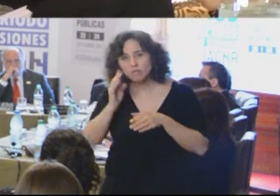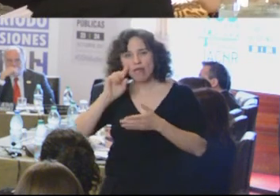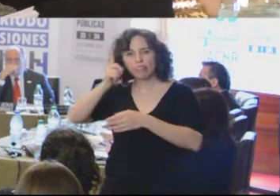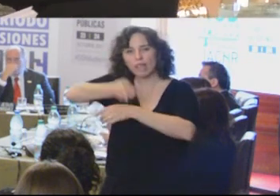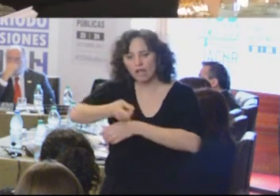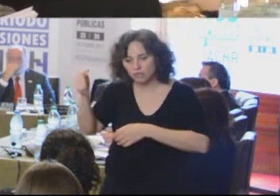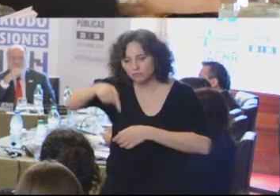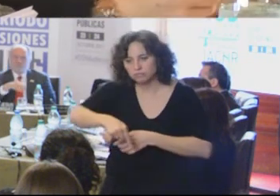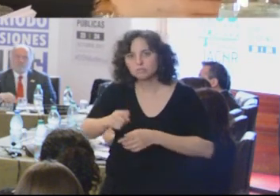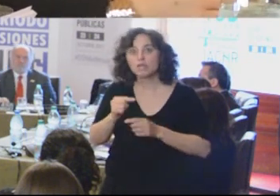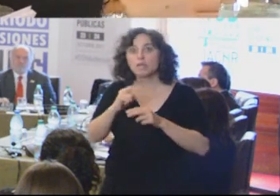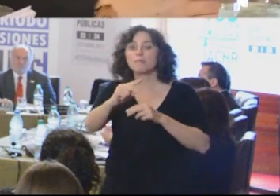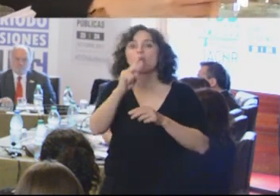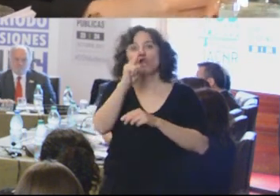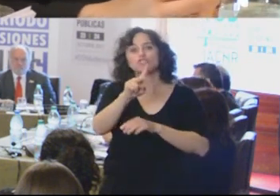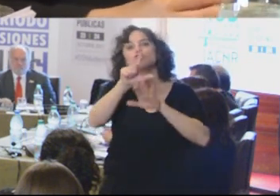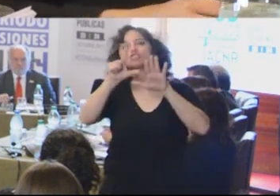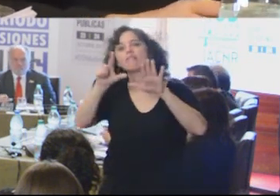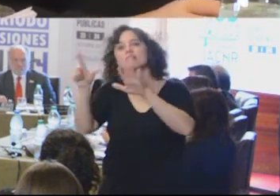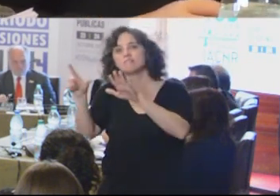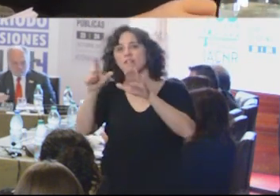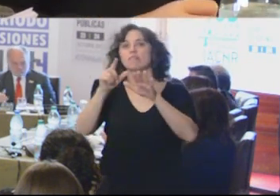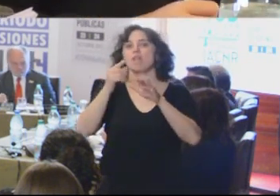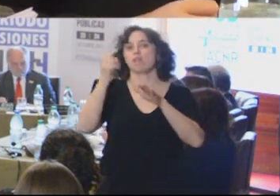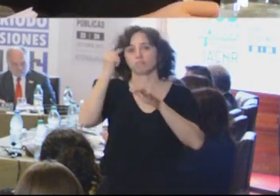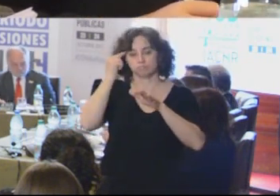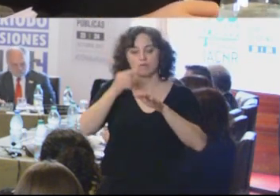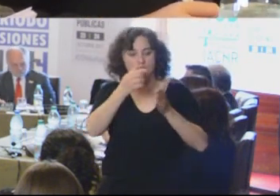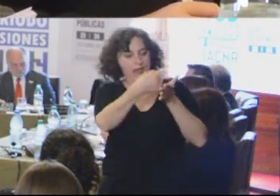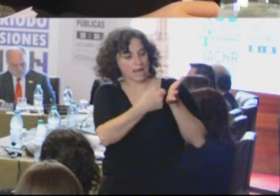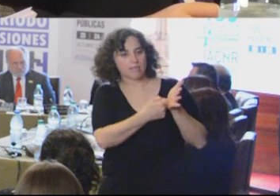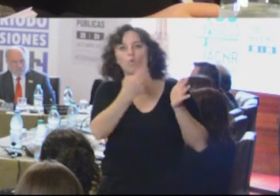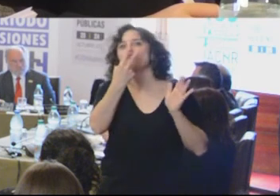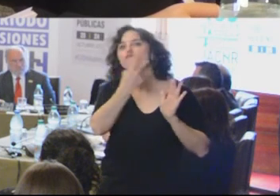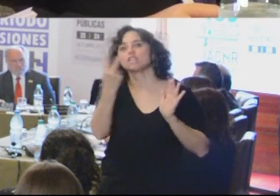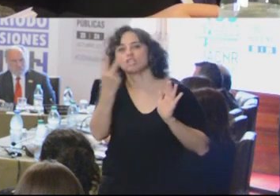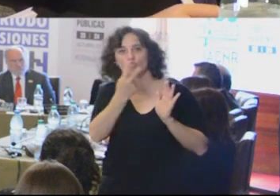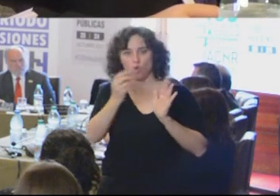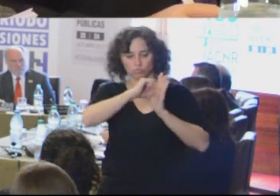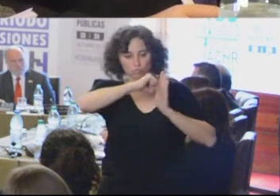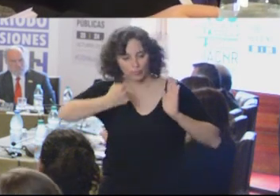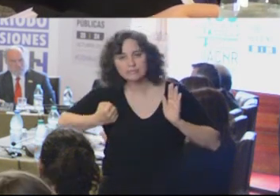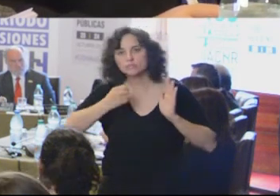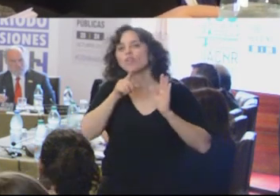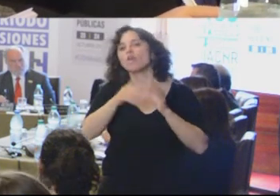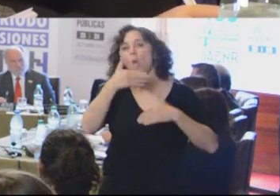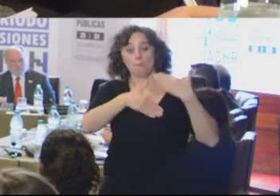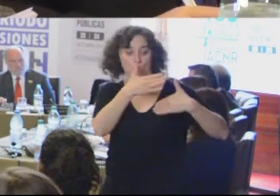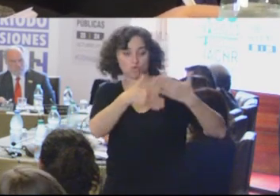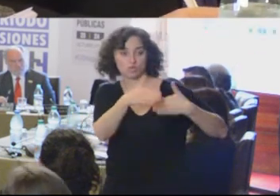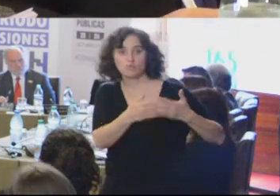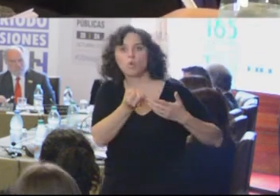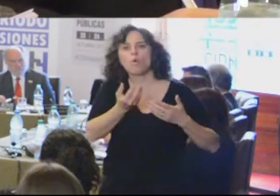mientras que el decreto 277 contempló en el artículo 22 la suspensión de los procesos cuando se